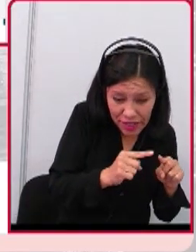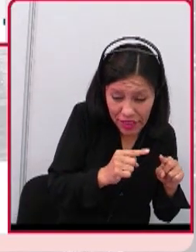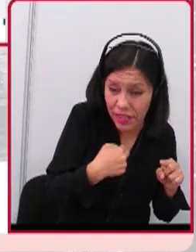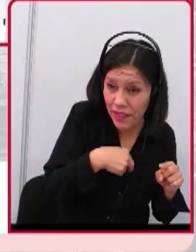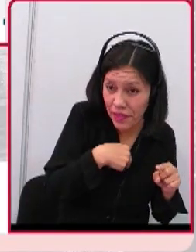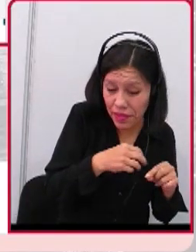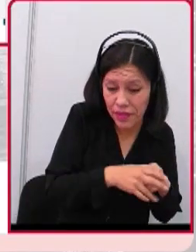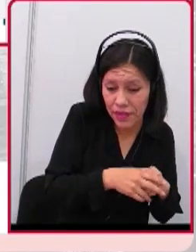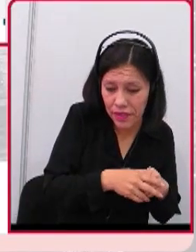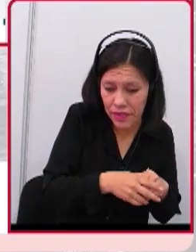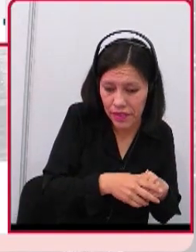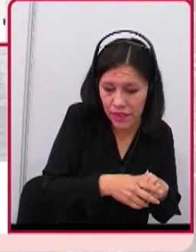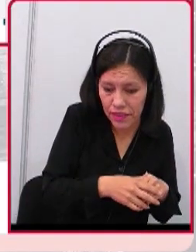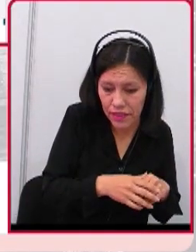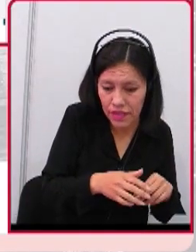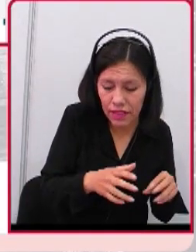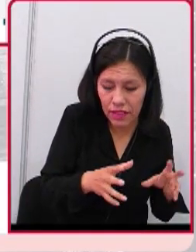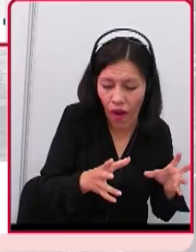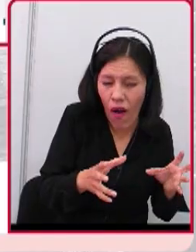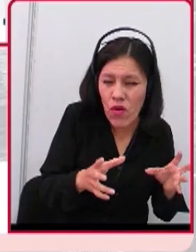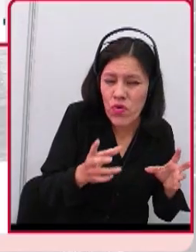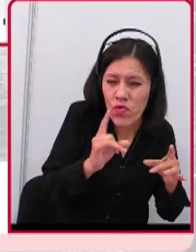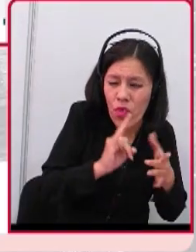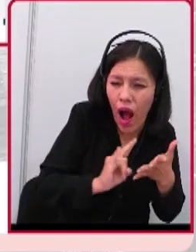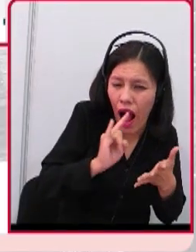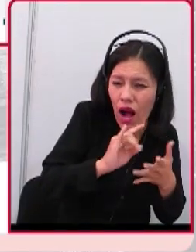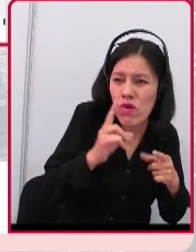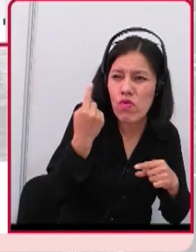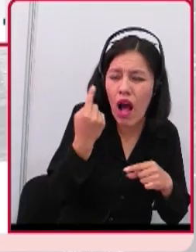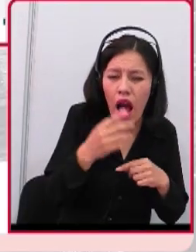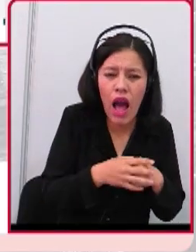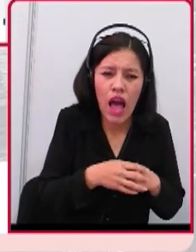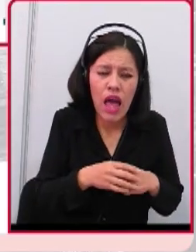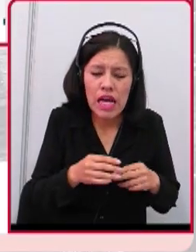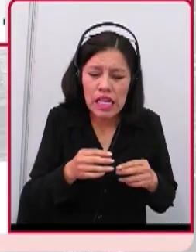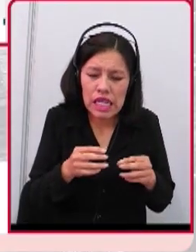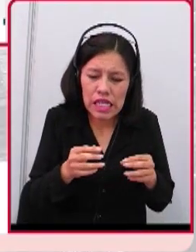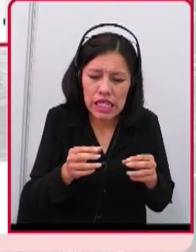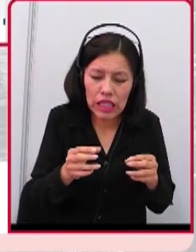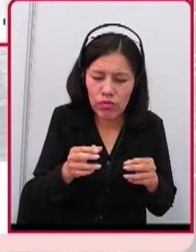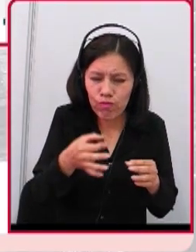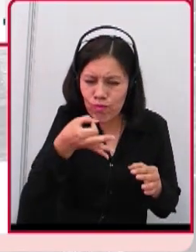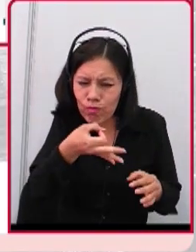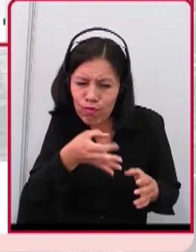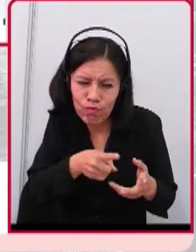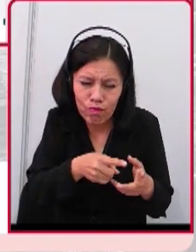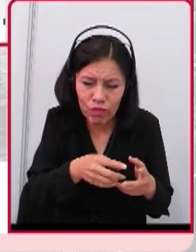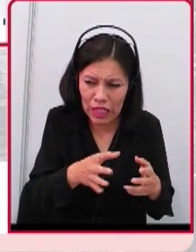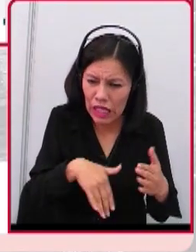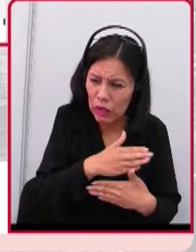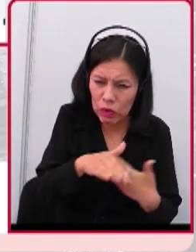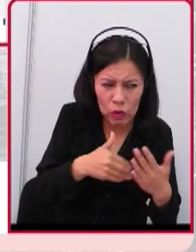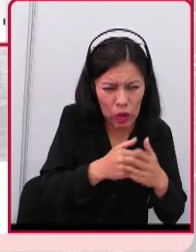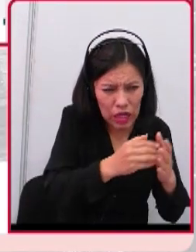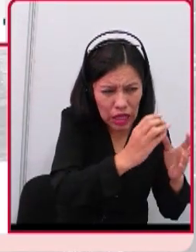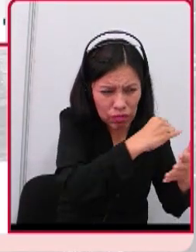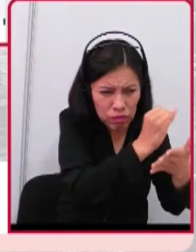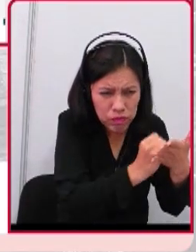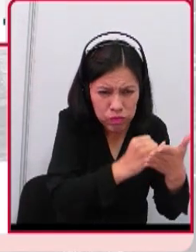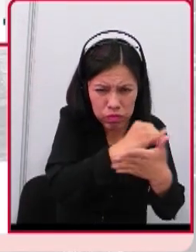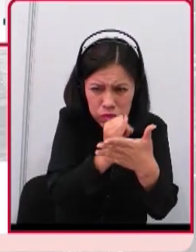nosotros hicimos una verificación de lo que son los variogramas, los cuales no presentan una